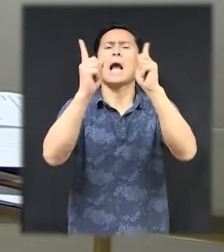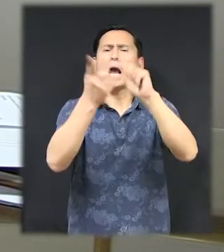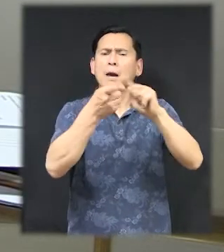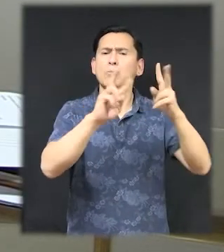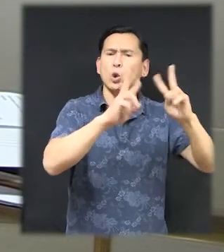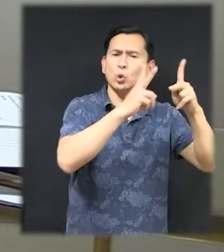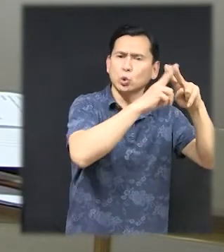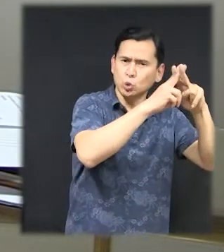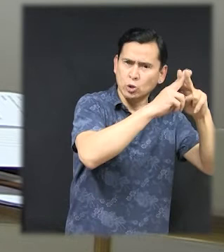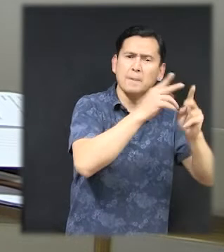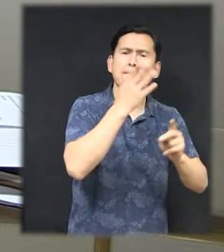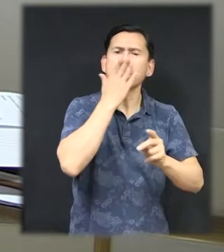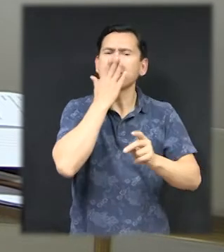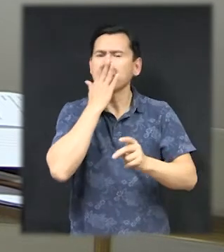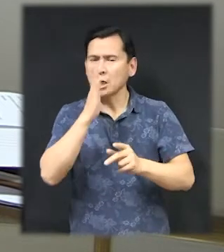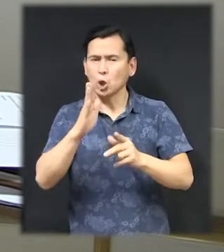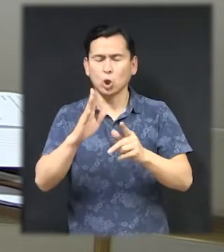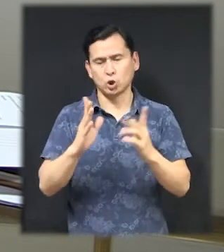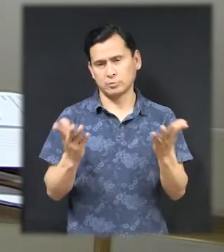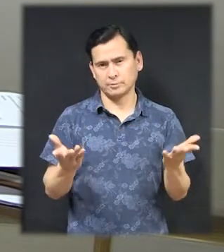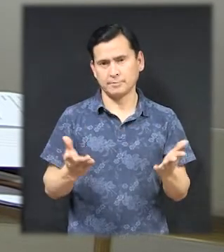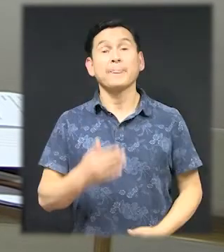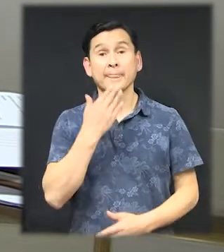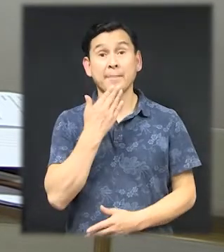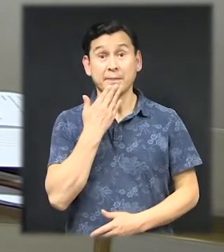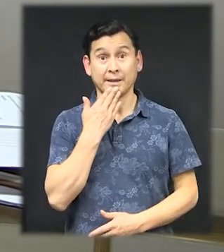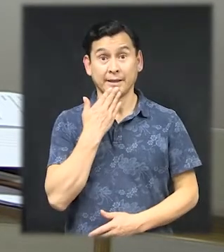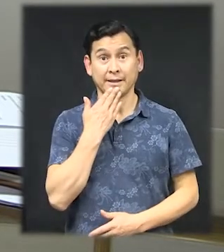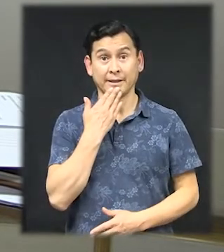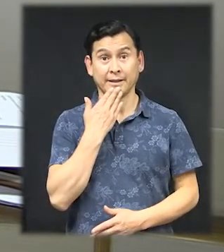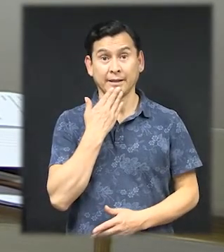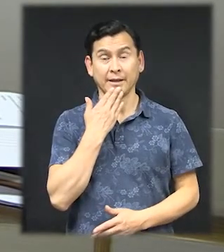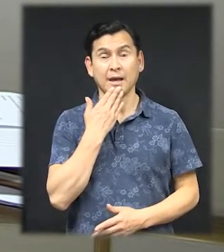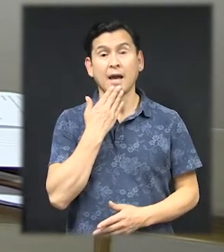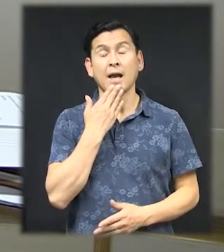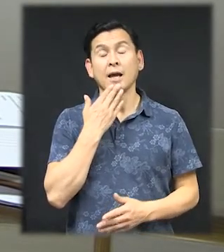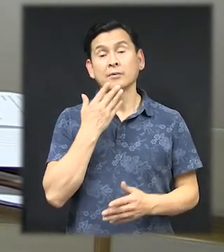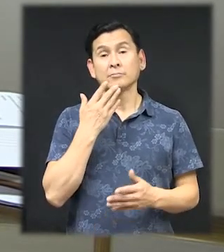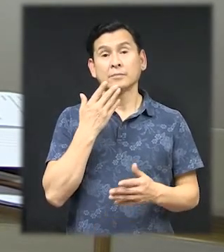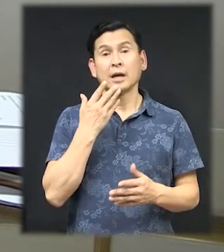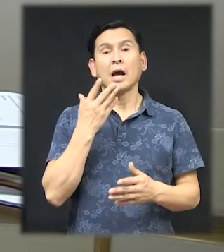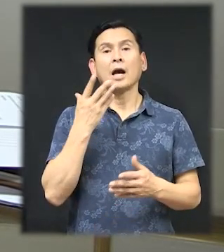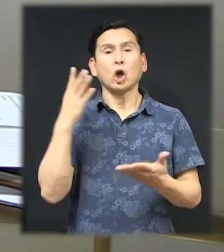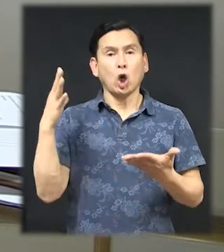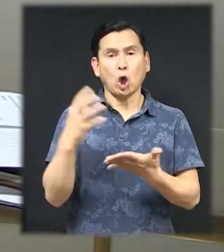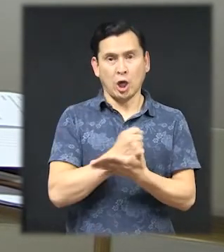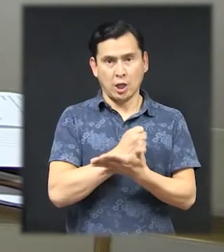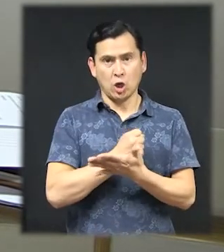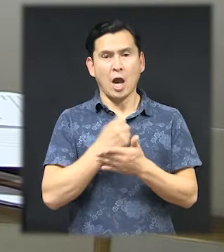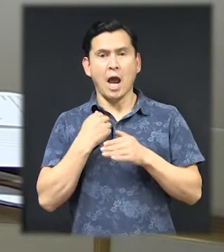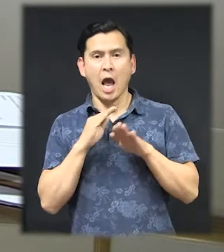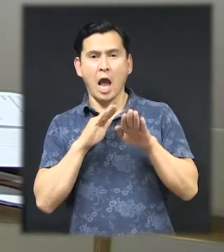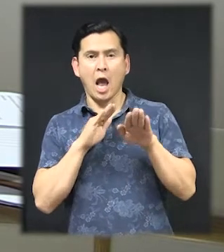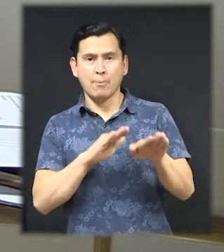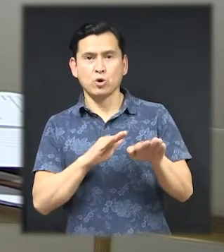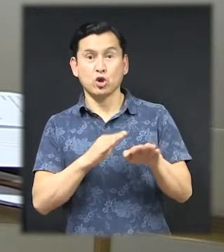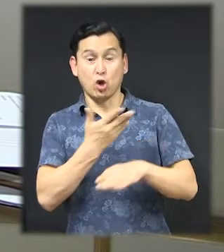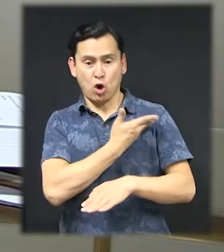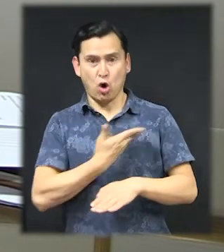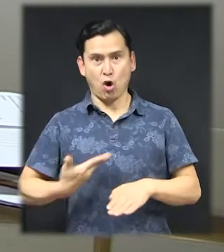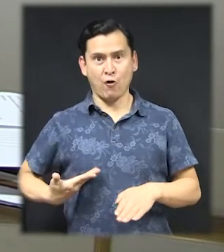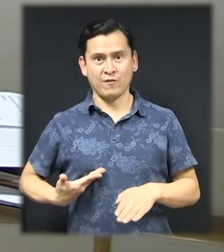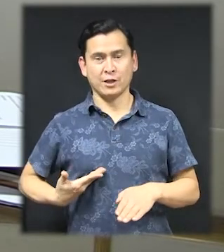con éxito hemos podido resolver todo lo que nos ha podido representar tanto la pandemia como también lo que